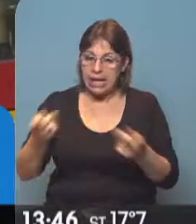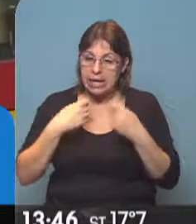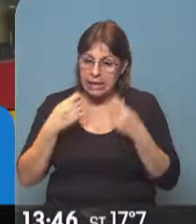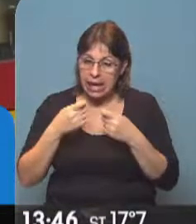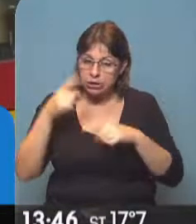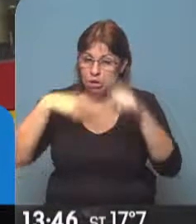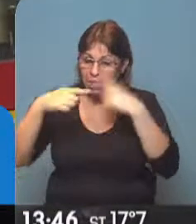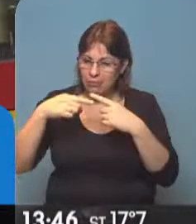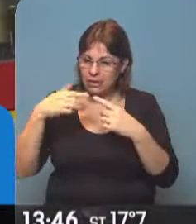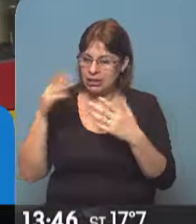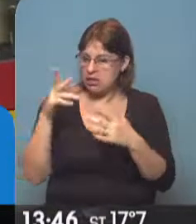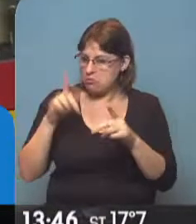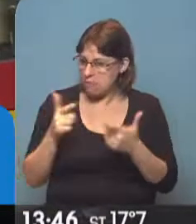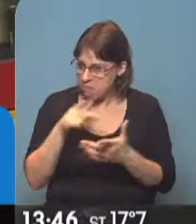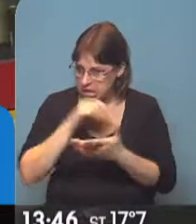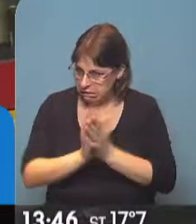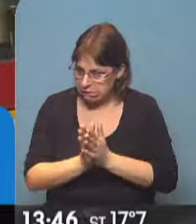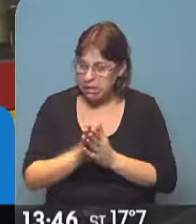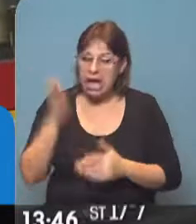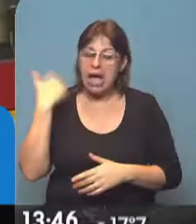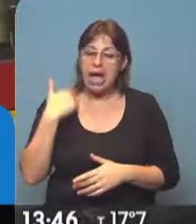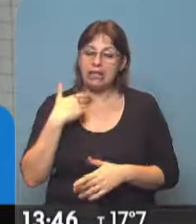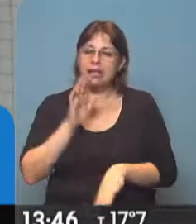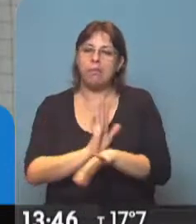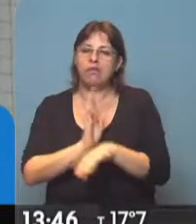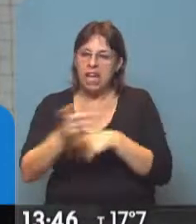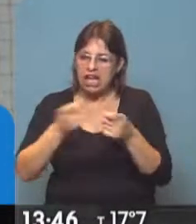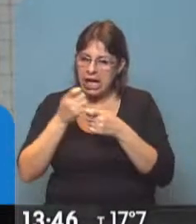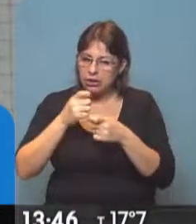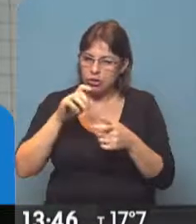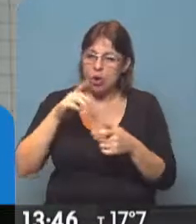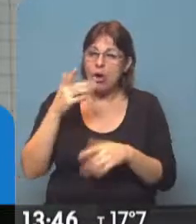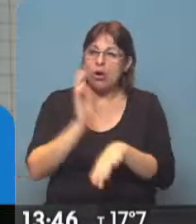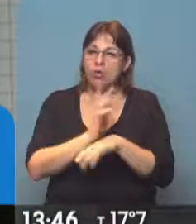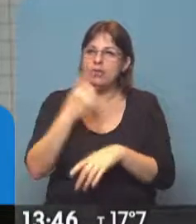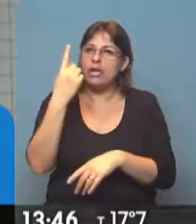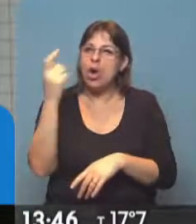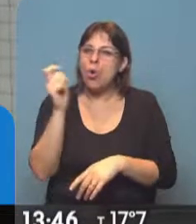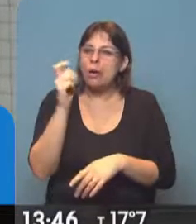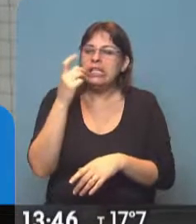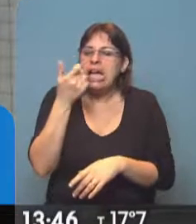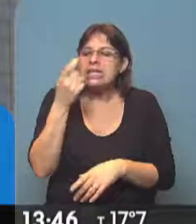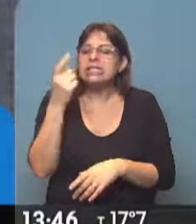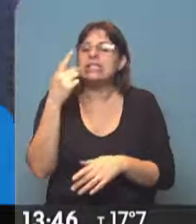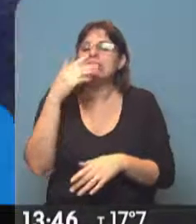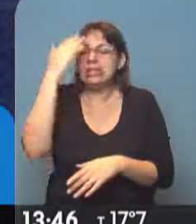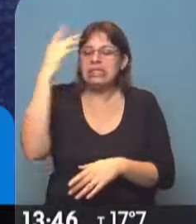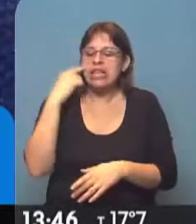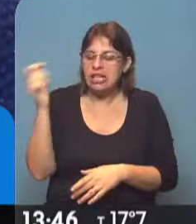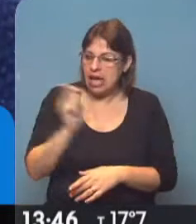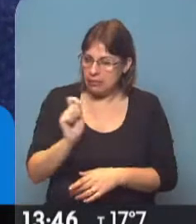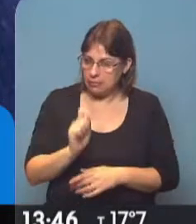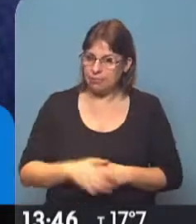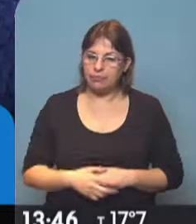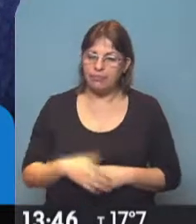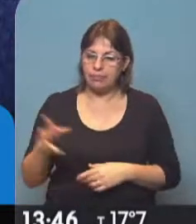de gestión que en algunos casos podían llegar a representar medio mes de alquiler. Hoy en las renovaciones el inquilino es el que paga